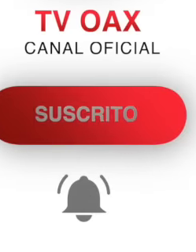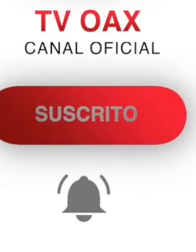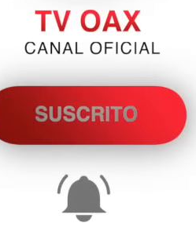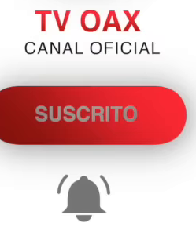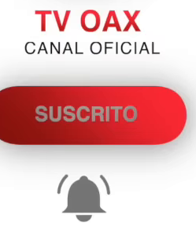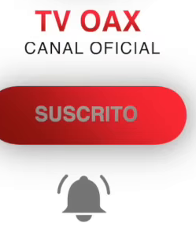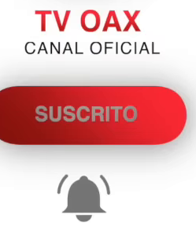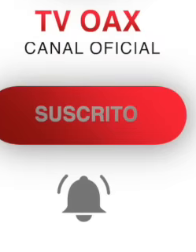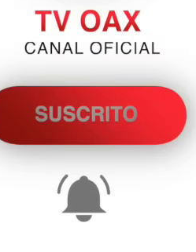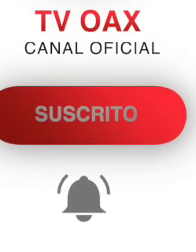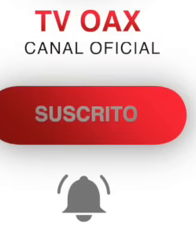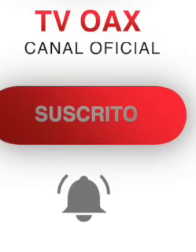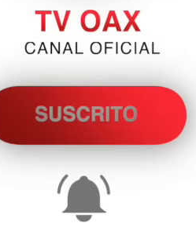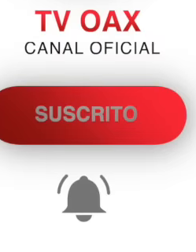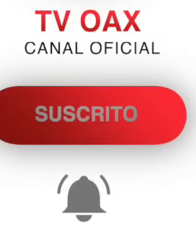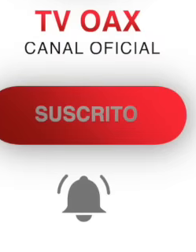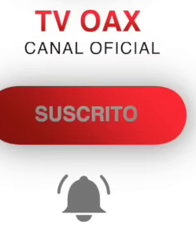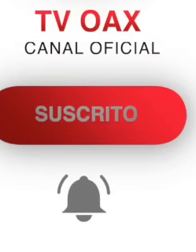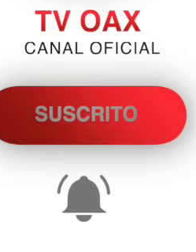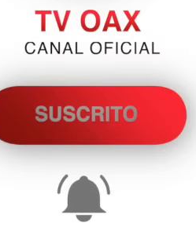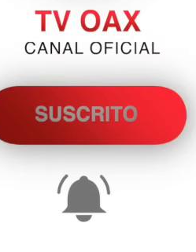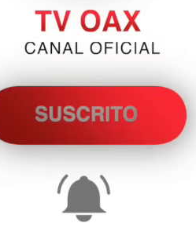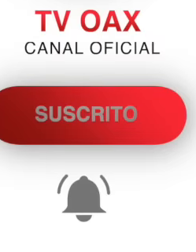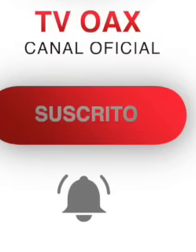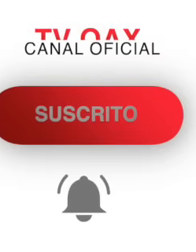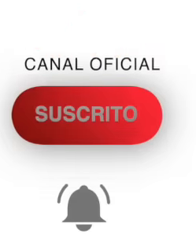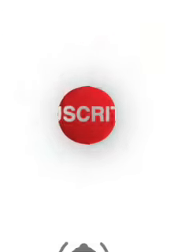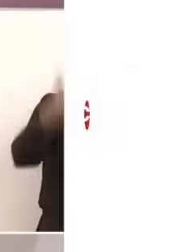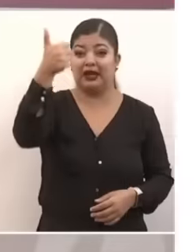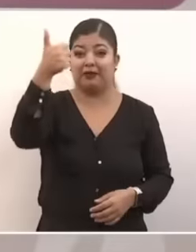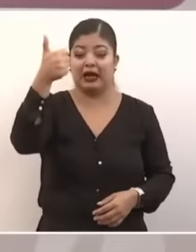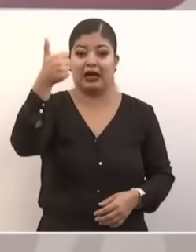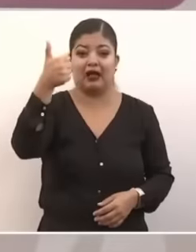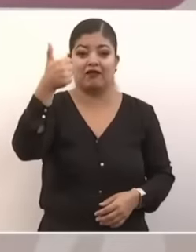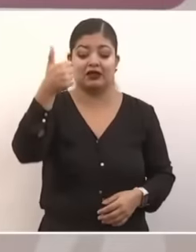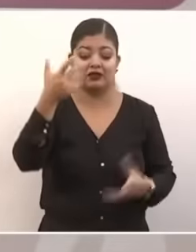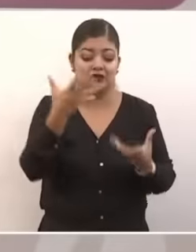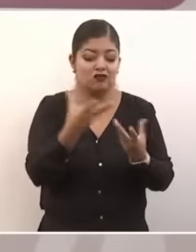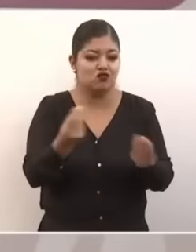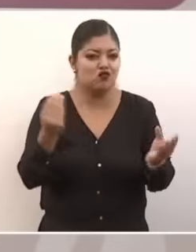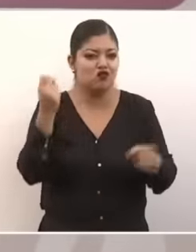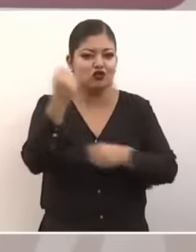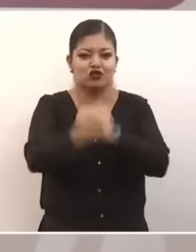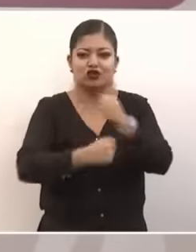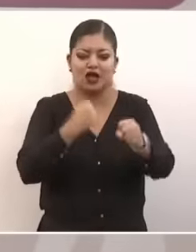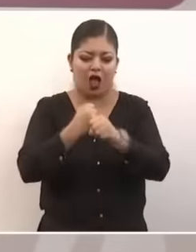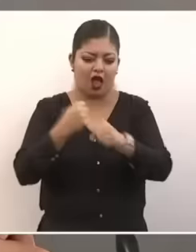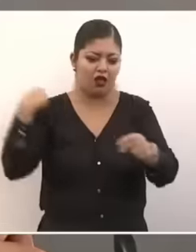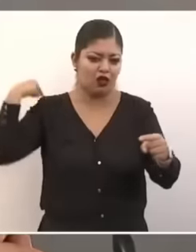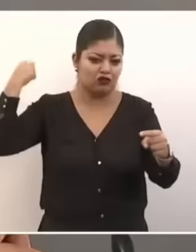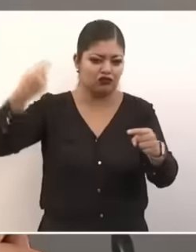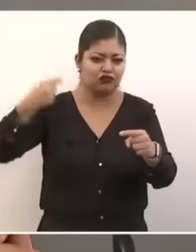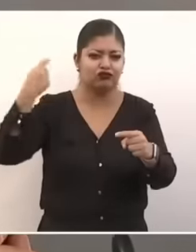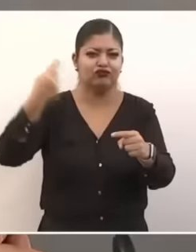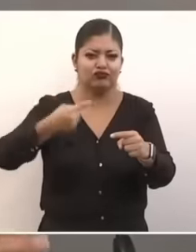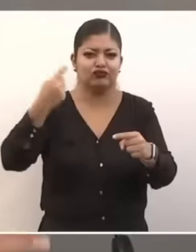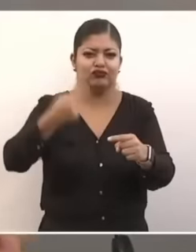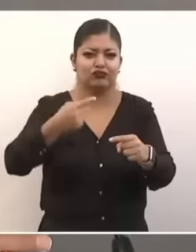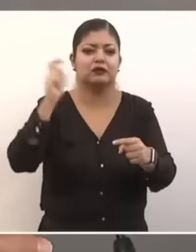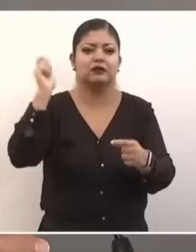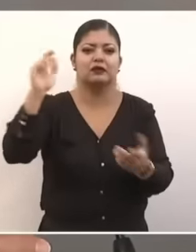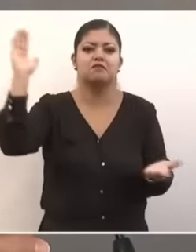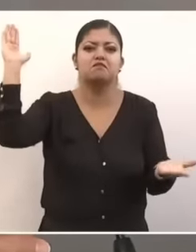gente. Saben que por primera vez en décadas, en muchos años, se redujo